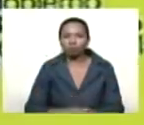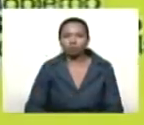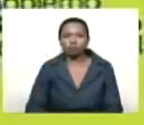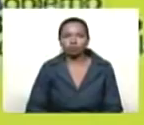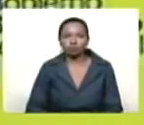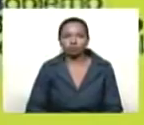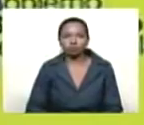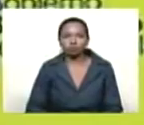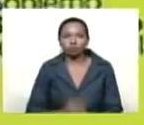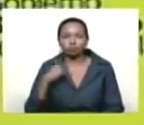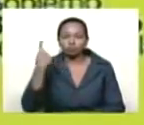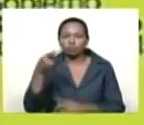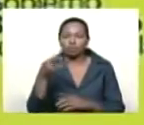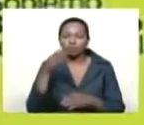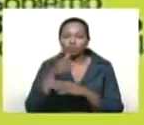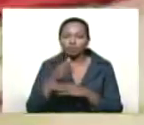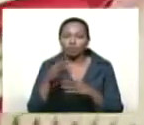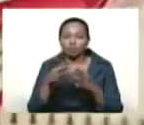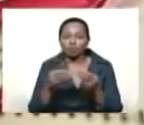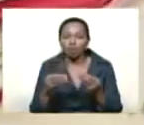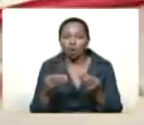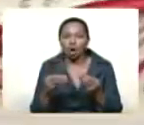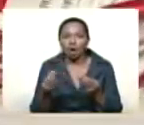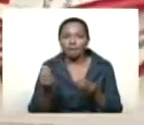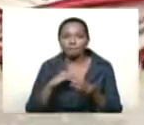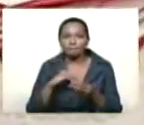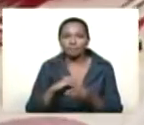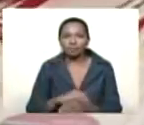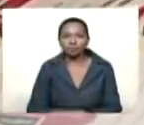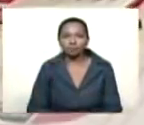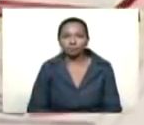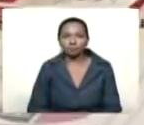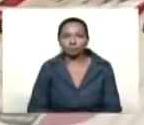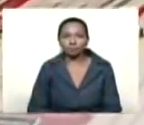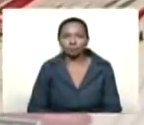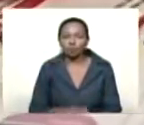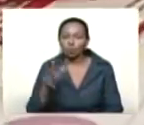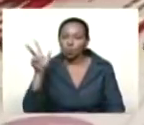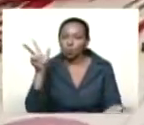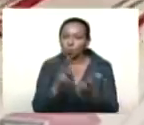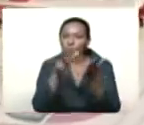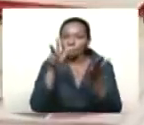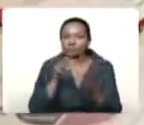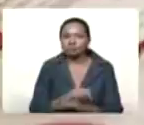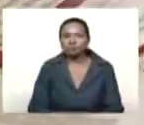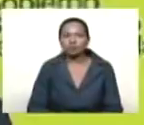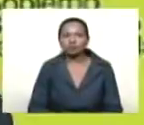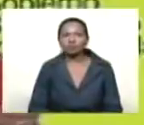7 programas de formación, cúmplase.